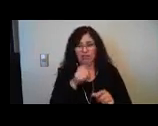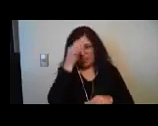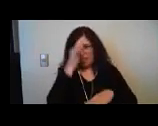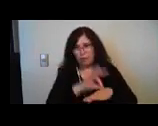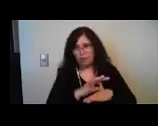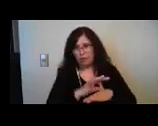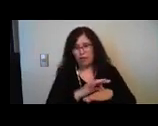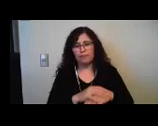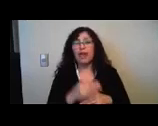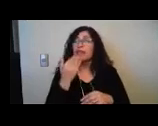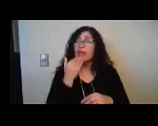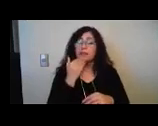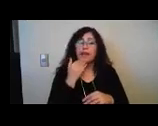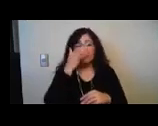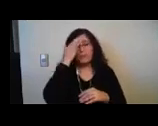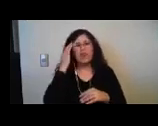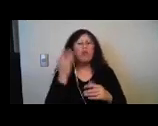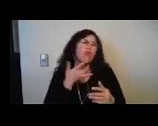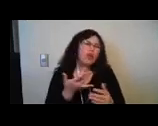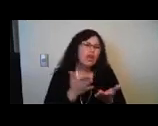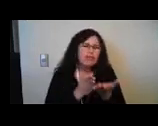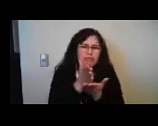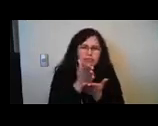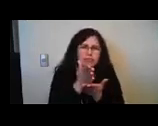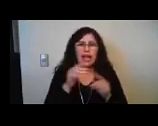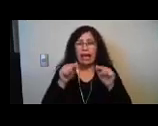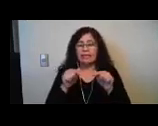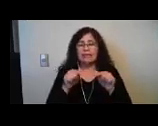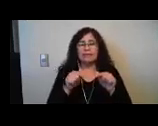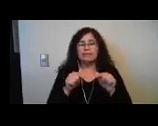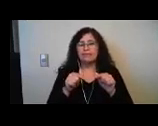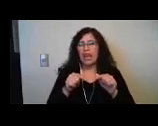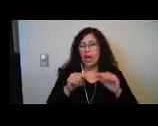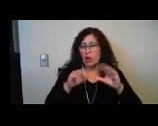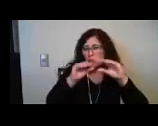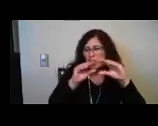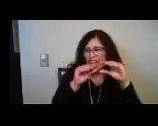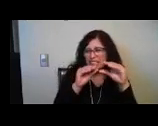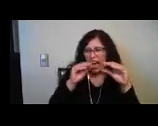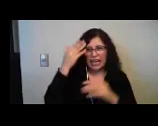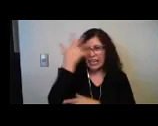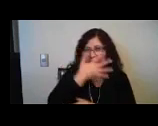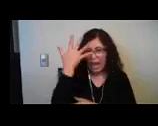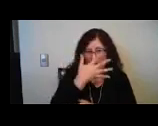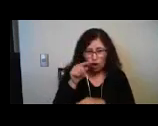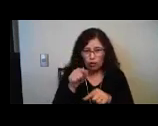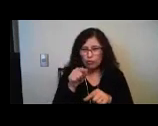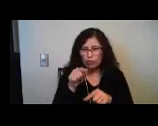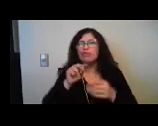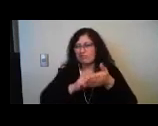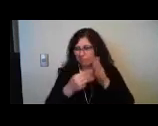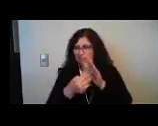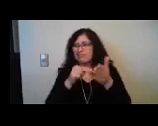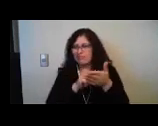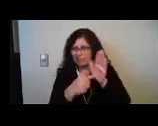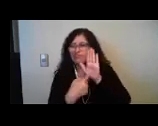Y particularmente se produce porque se mueren las sustancias negras, ¿cierto? Que no están acá, ¿ya? Se muere